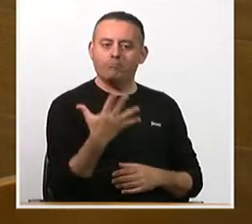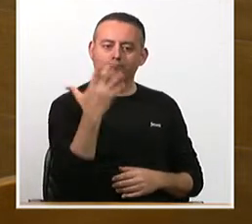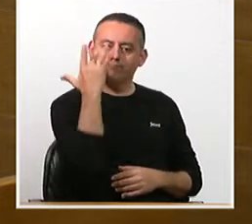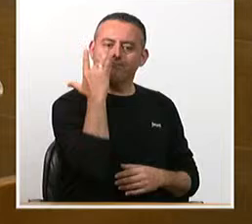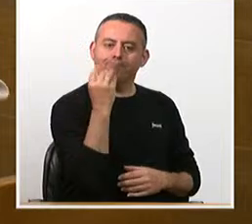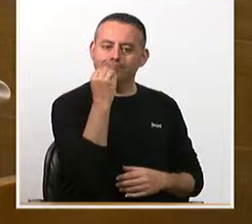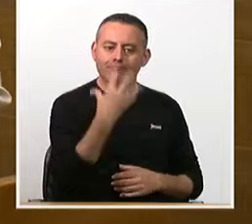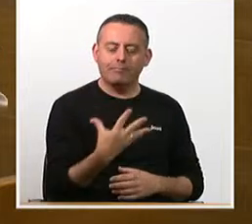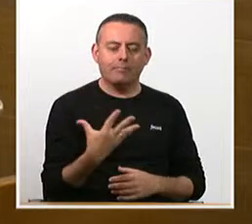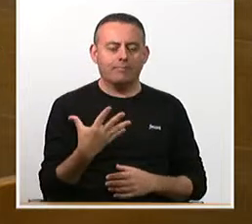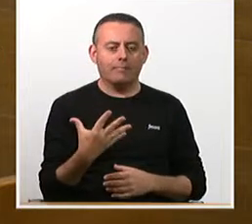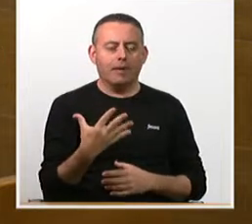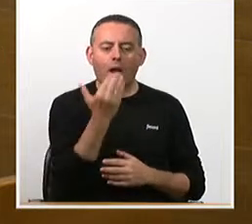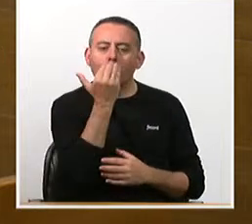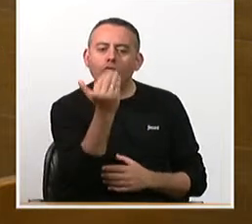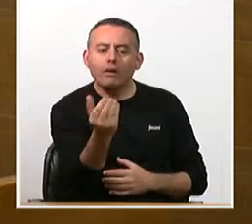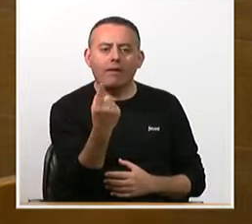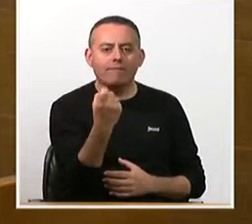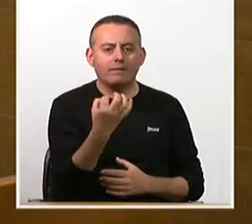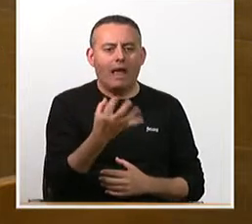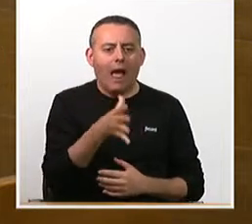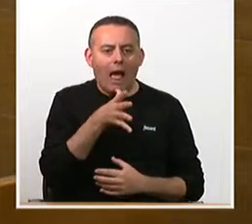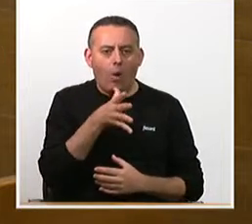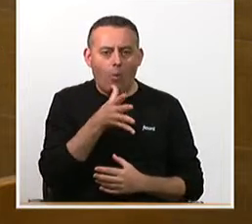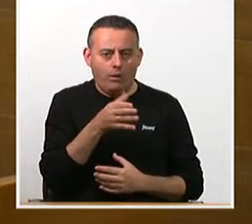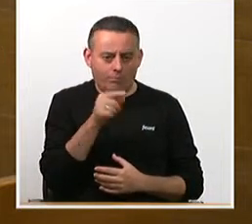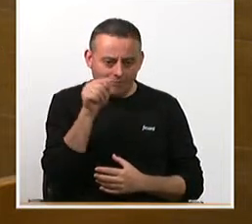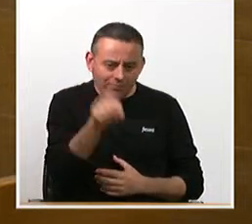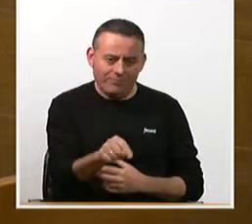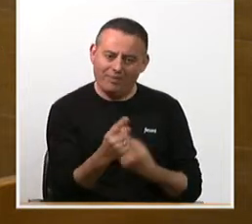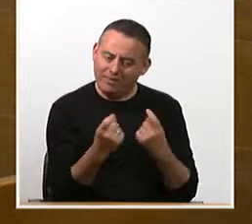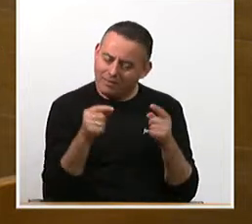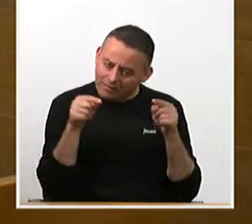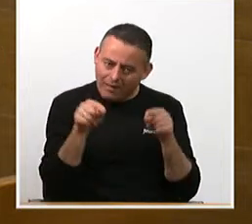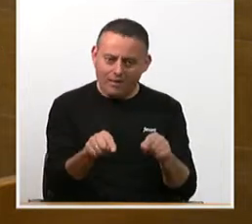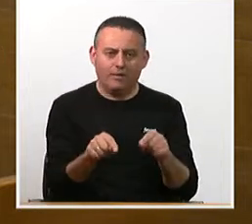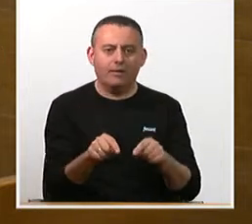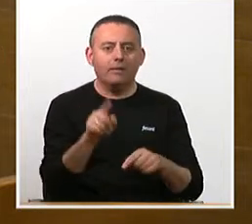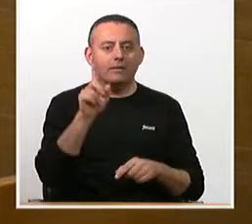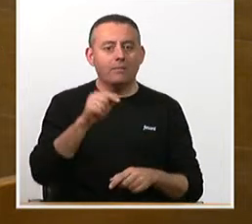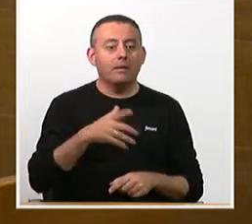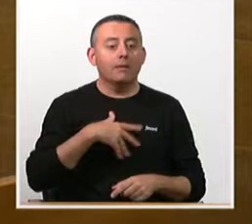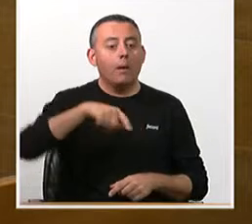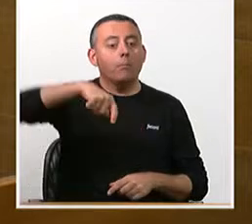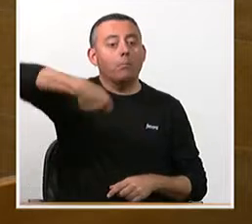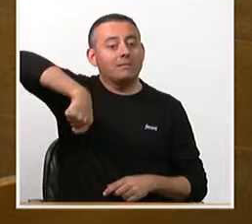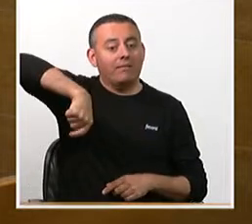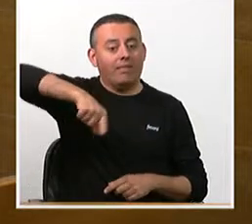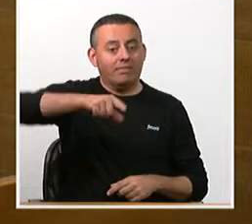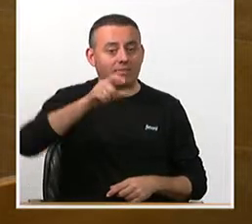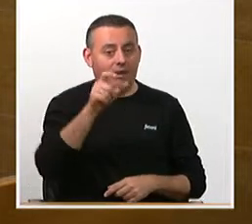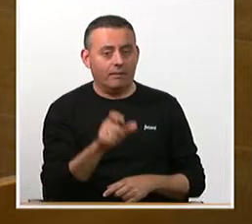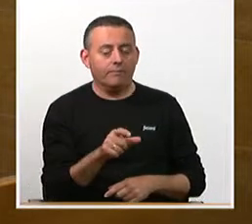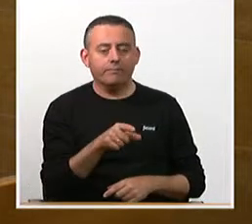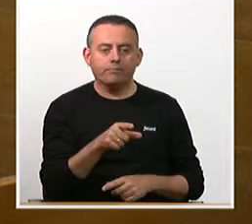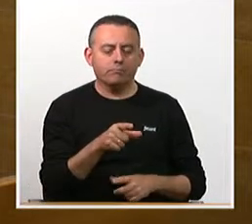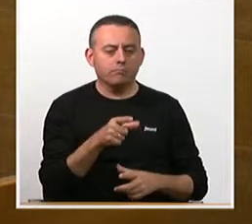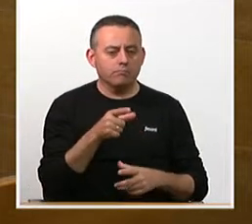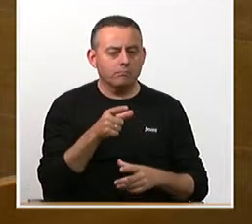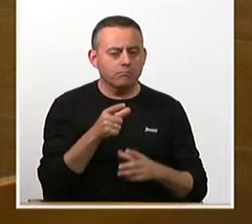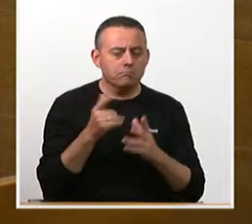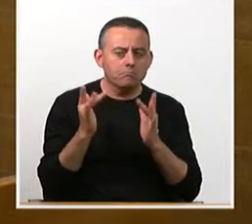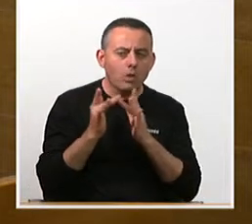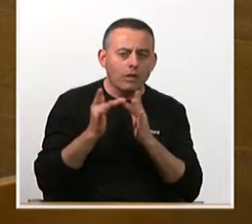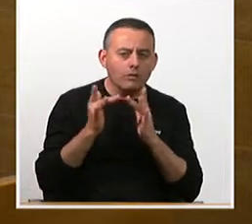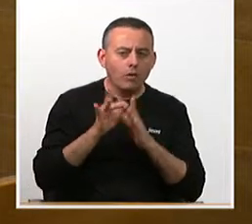necesita y aquí destacar el protocolo de emergencia conseguido también por el mol honorable President junto con el Ministerio con